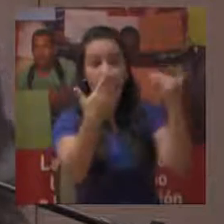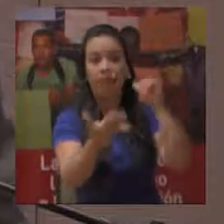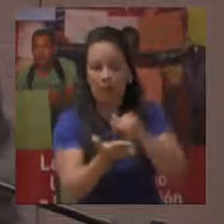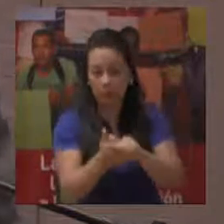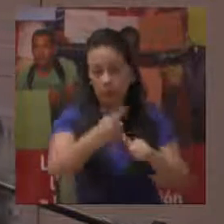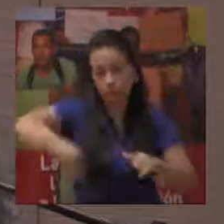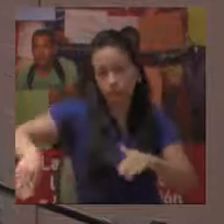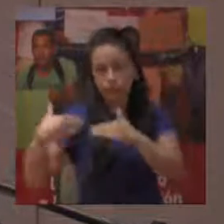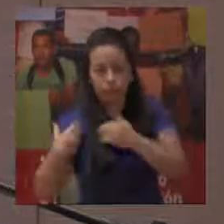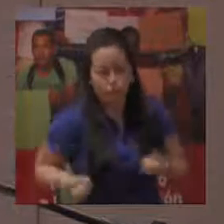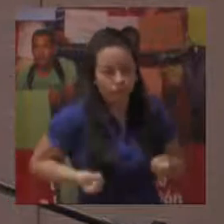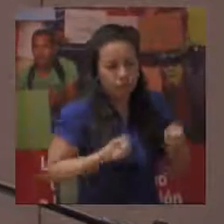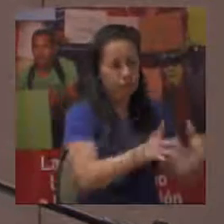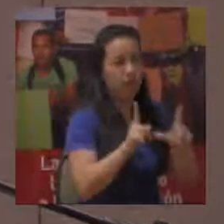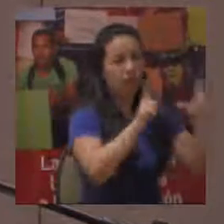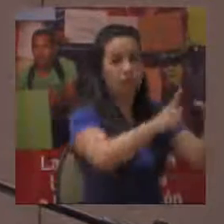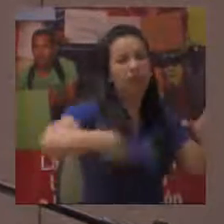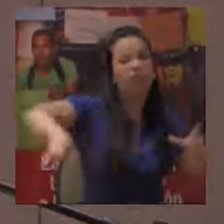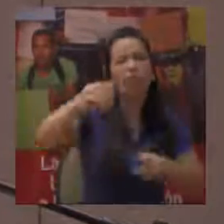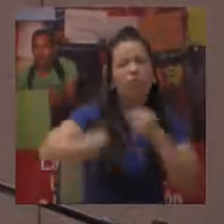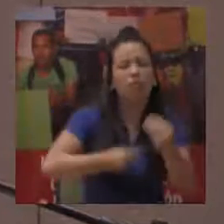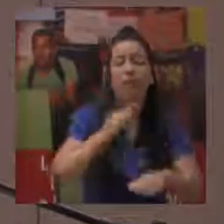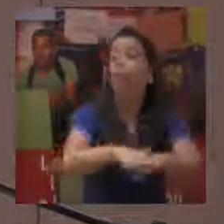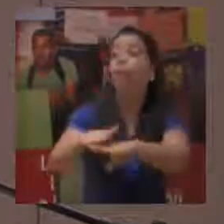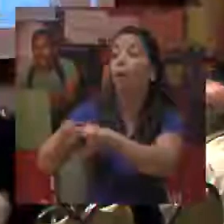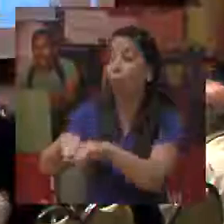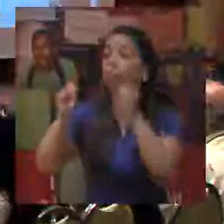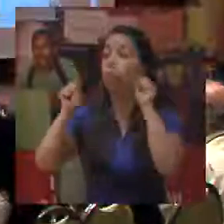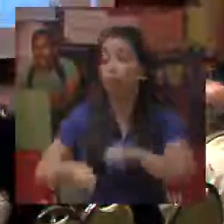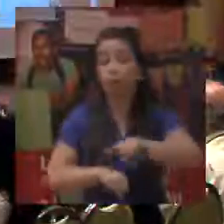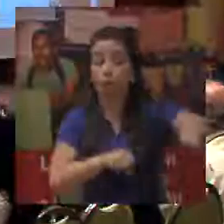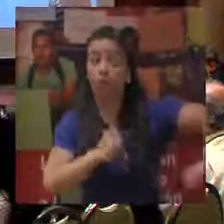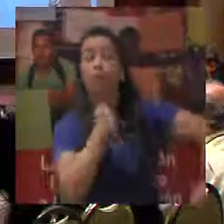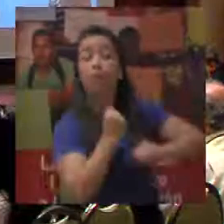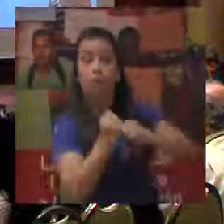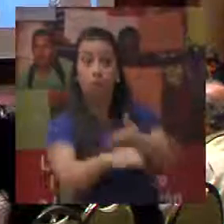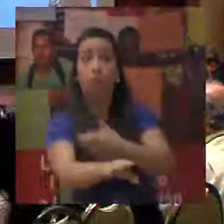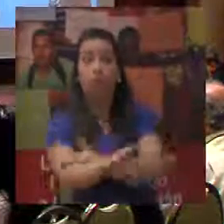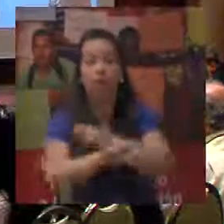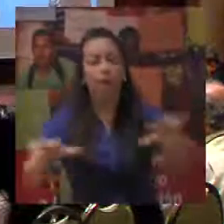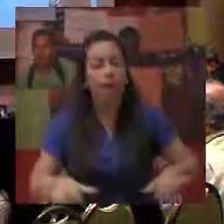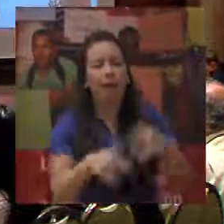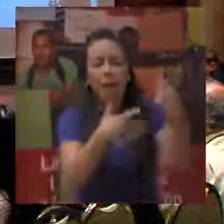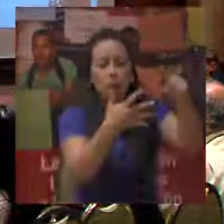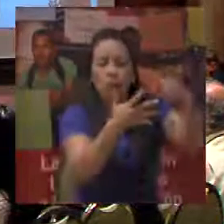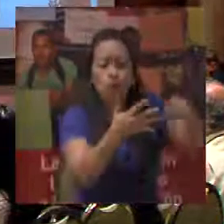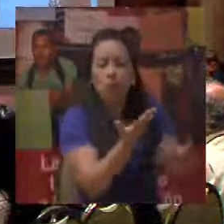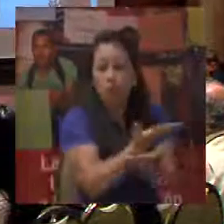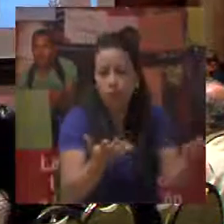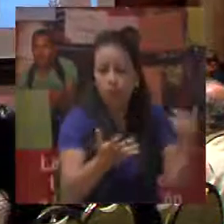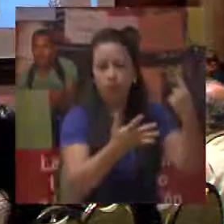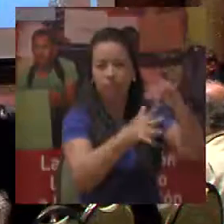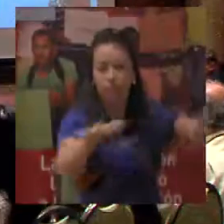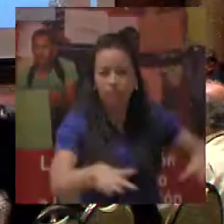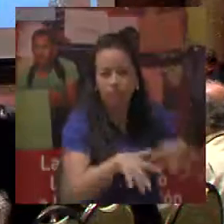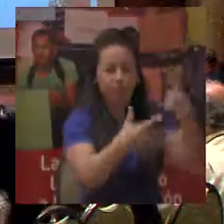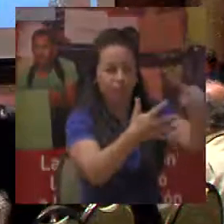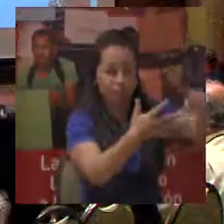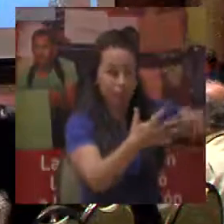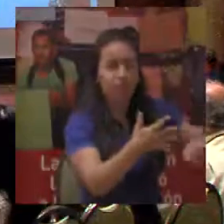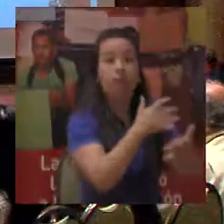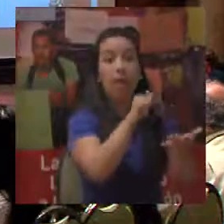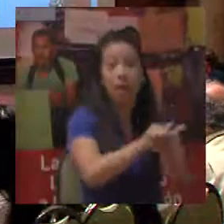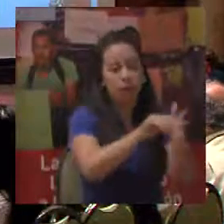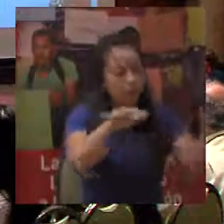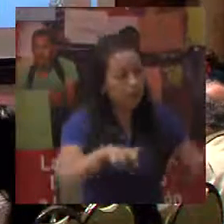los que terminan diciendo, mire, estas personas contribuyeron a la comunidad de esta o aquella manera. Las principales formas